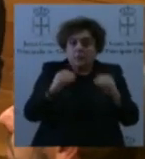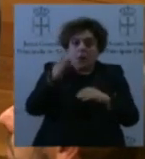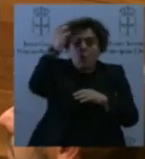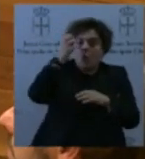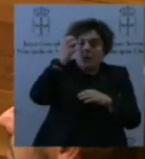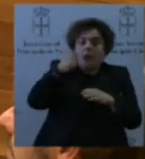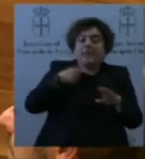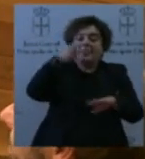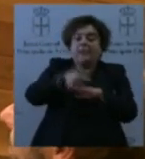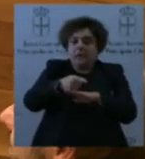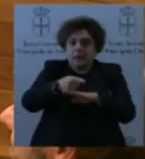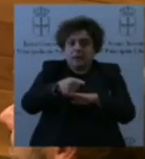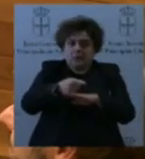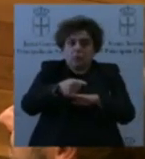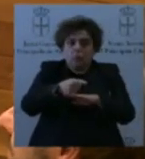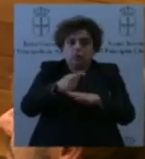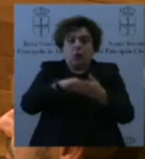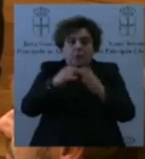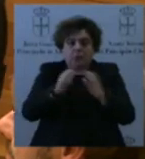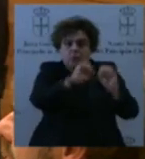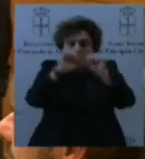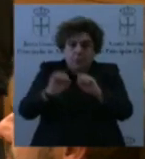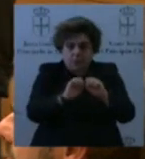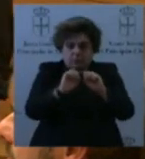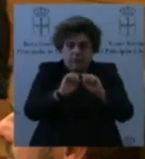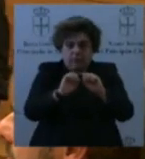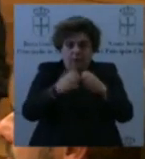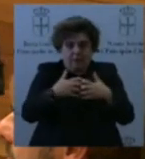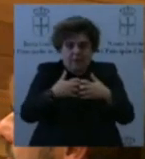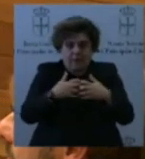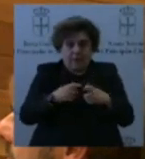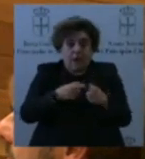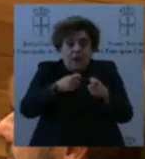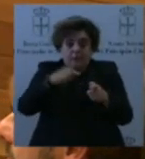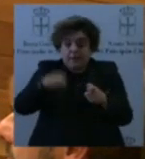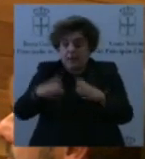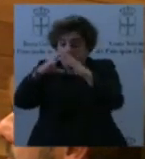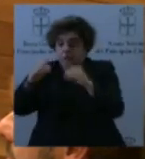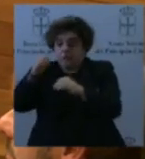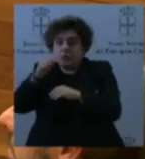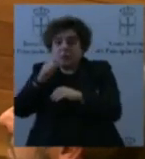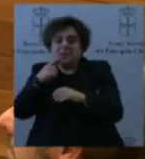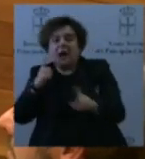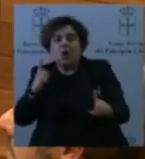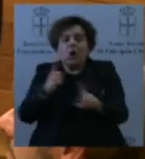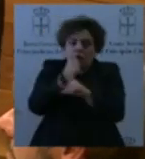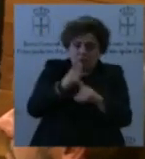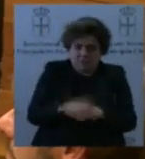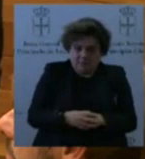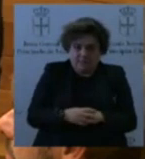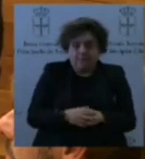mientras que la Universidad de Oviedo está luchando y clamando contra el intento de enajenar parte de la fábrica. Esto me conduce a otra